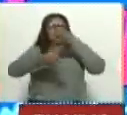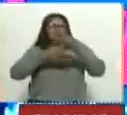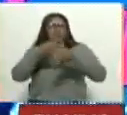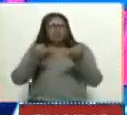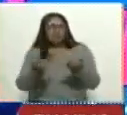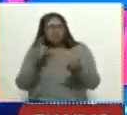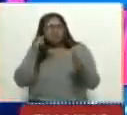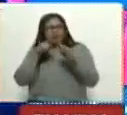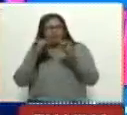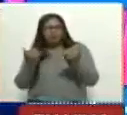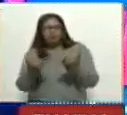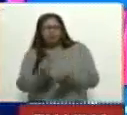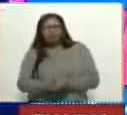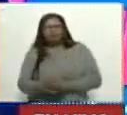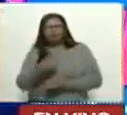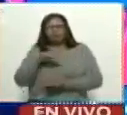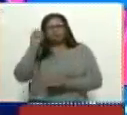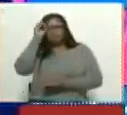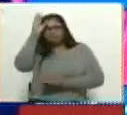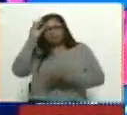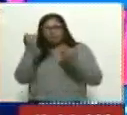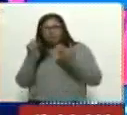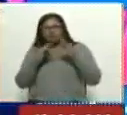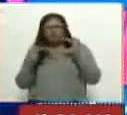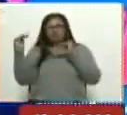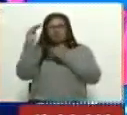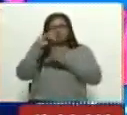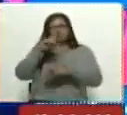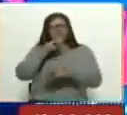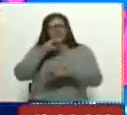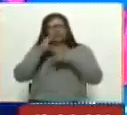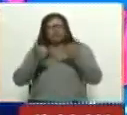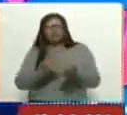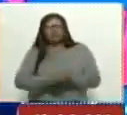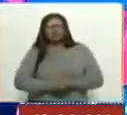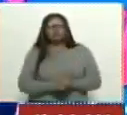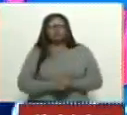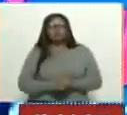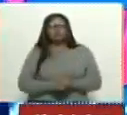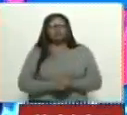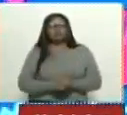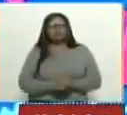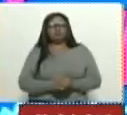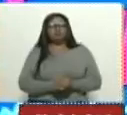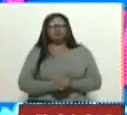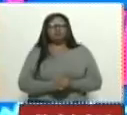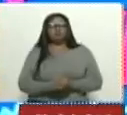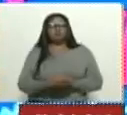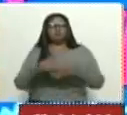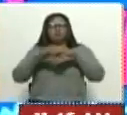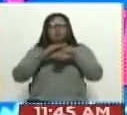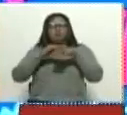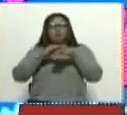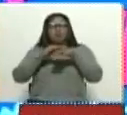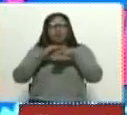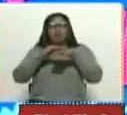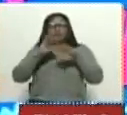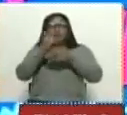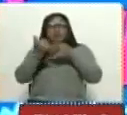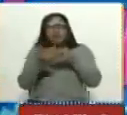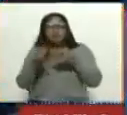la certeza de que somos capaz de superar las dificultades que significa llevar adelante el proyecto chavista el